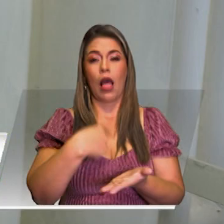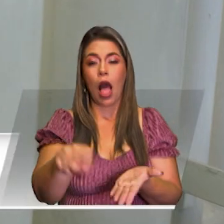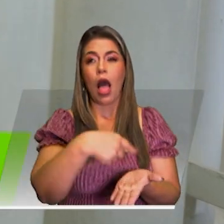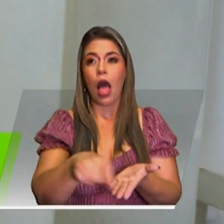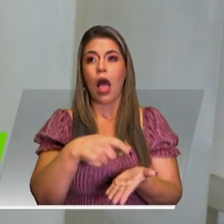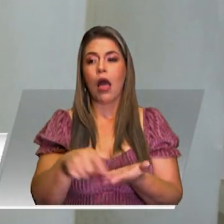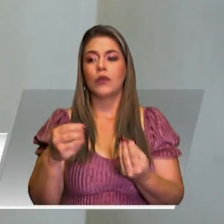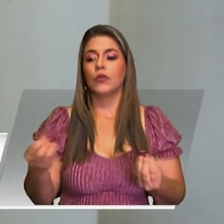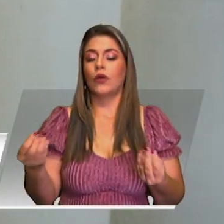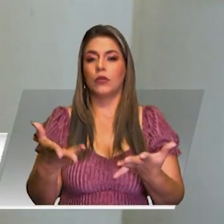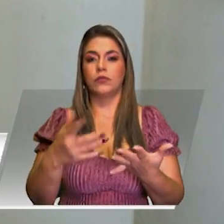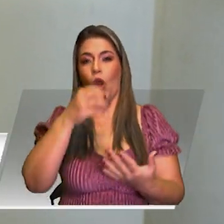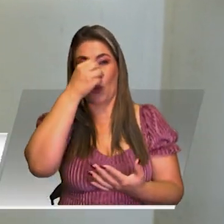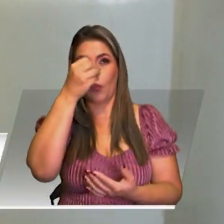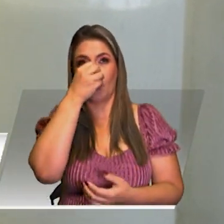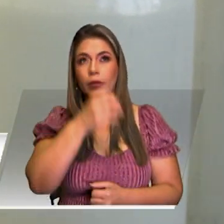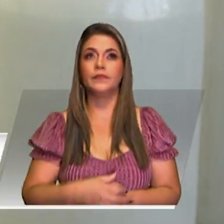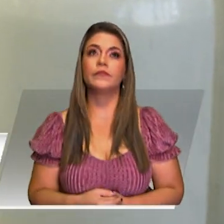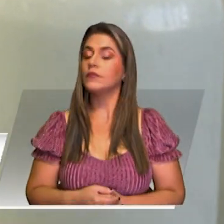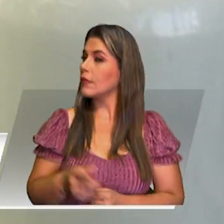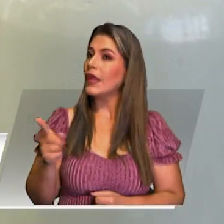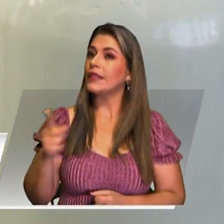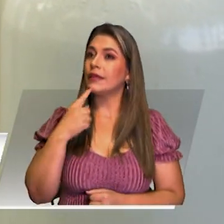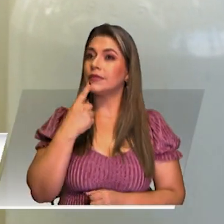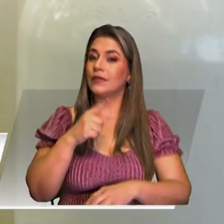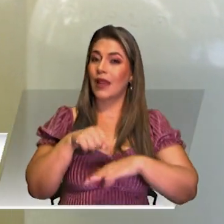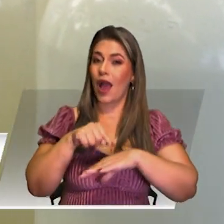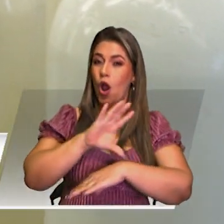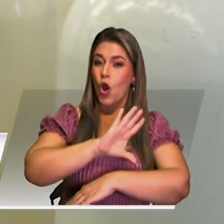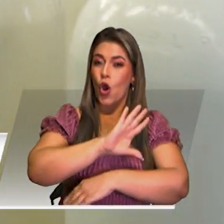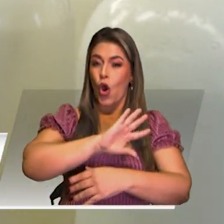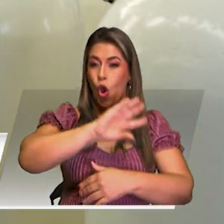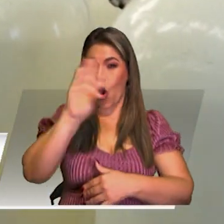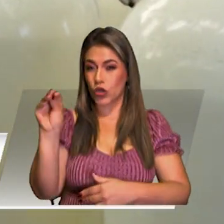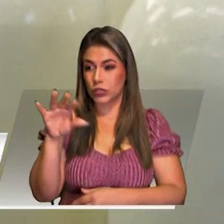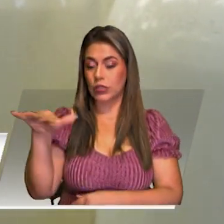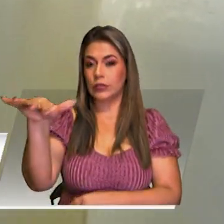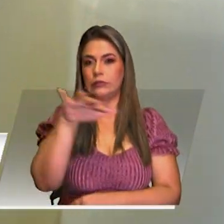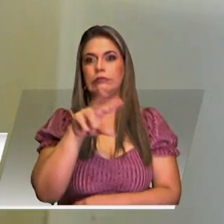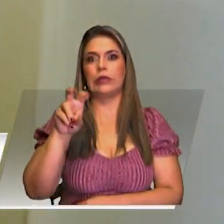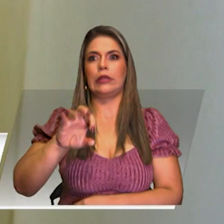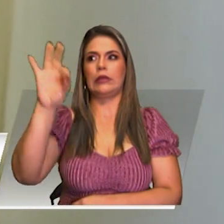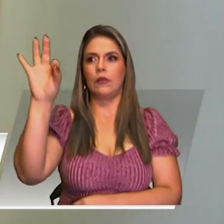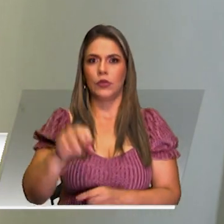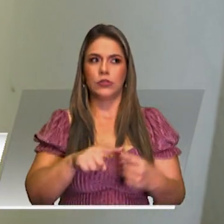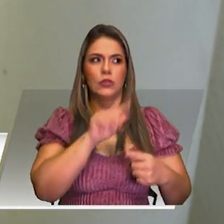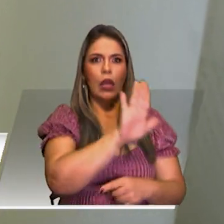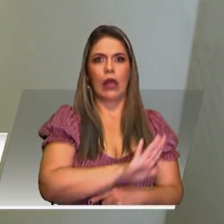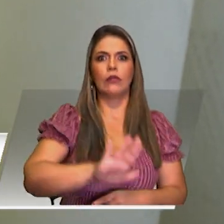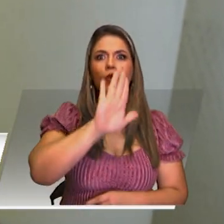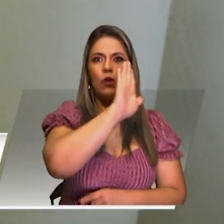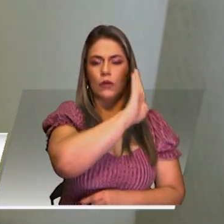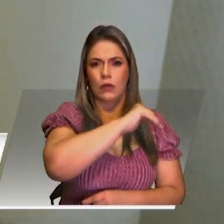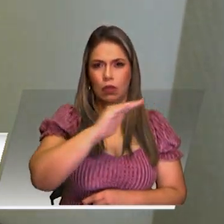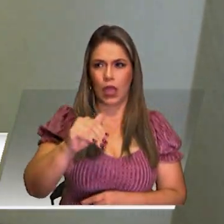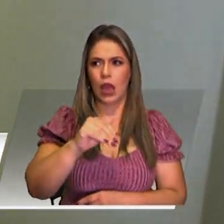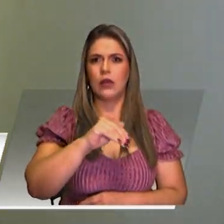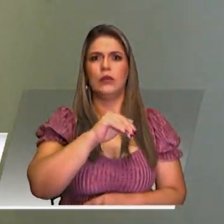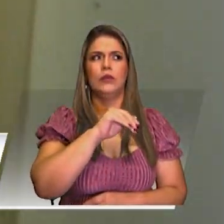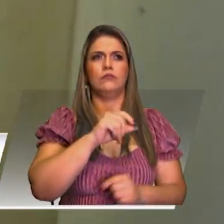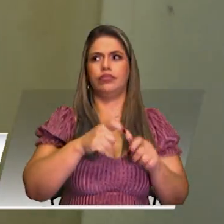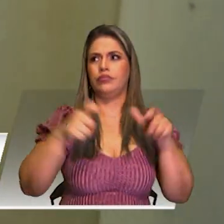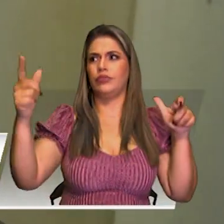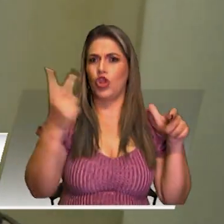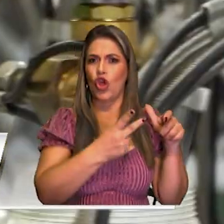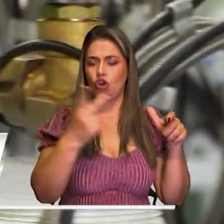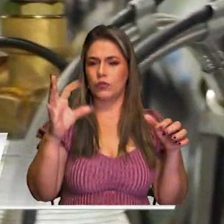nacional. Los industriales estiman que la costa atlántica de Antioquia consumen cerca del 70% de la producción nacional del vital líquido. Se trata de un